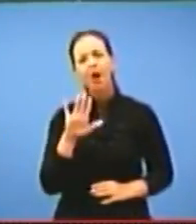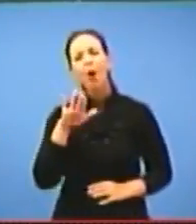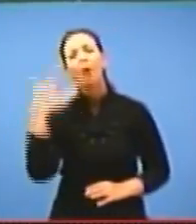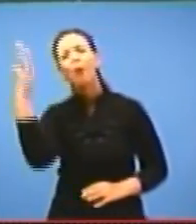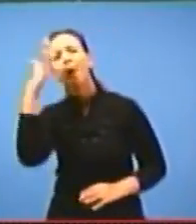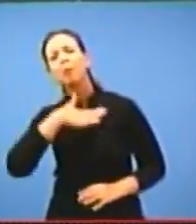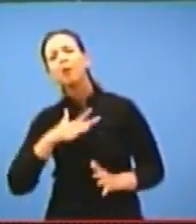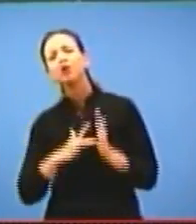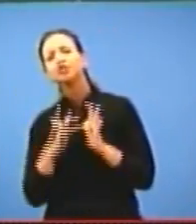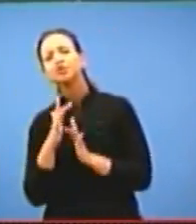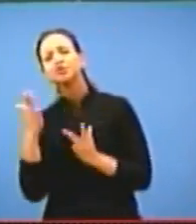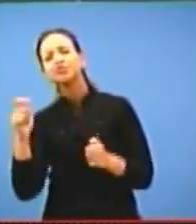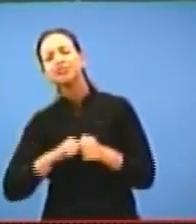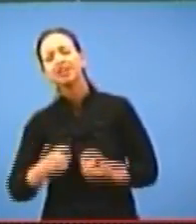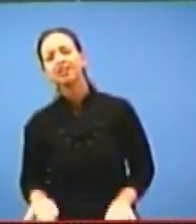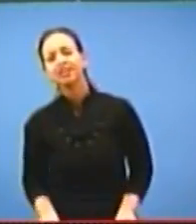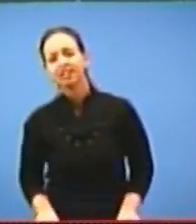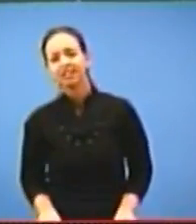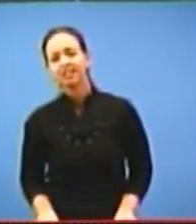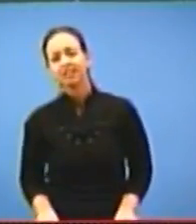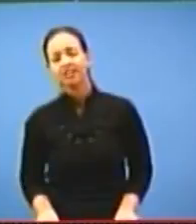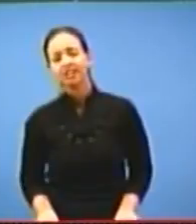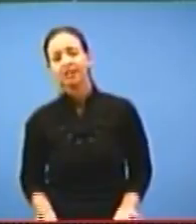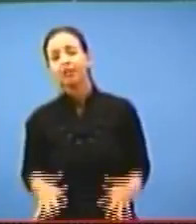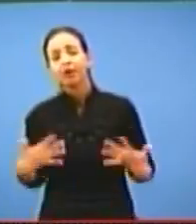¿Qué mal él te ha hecho aquí en el quinto periodo?